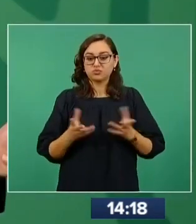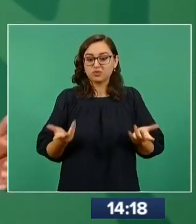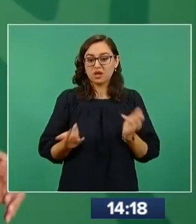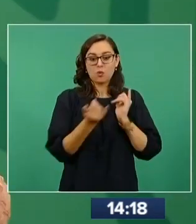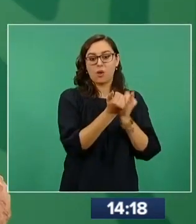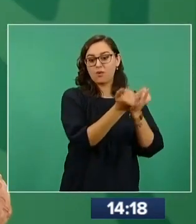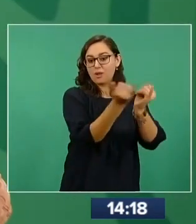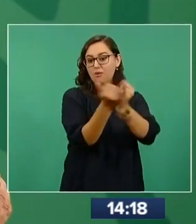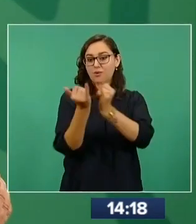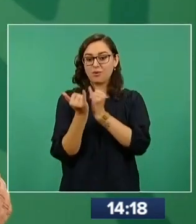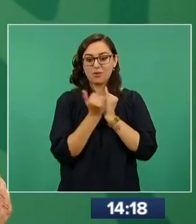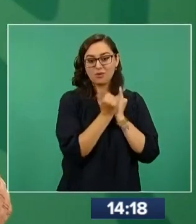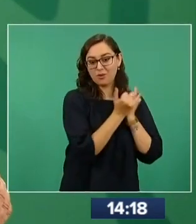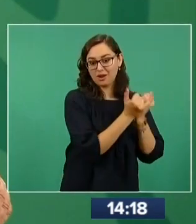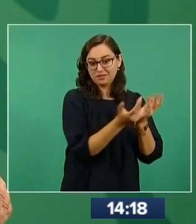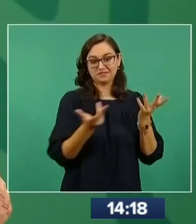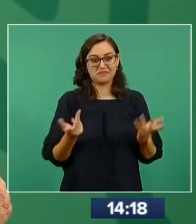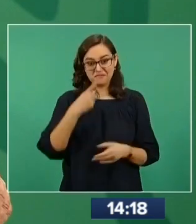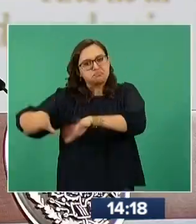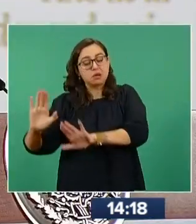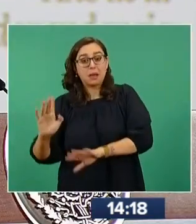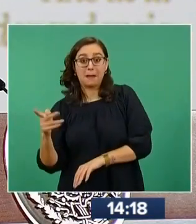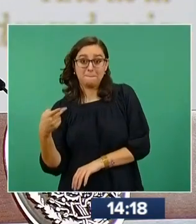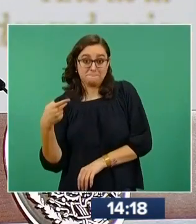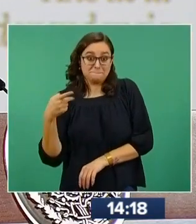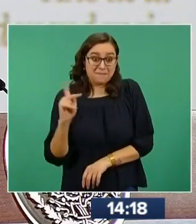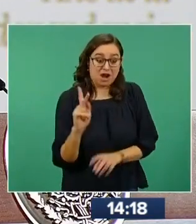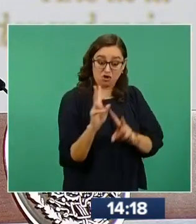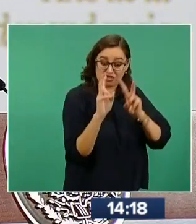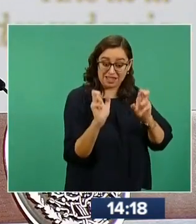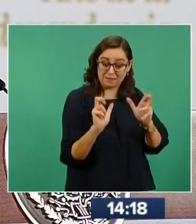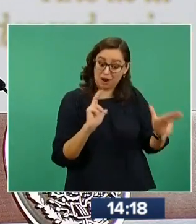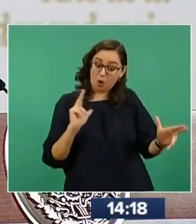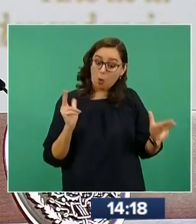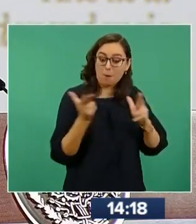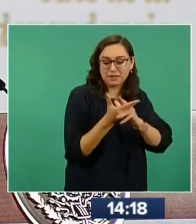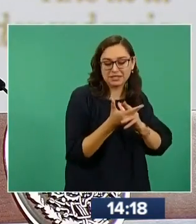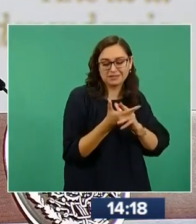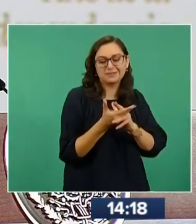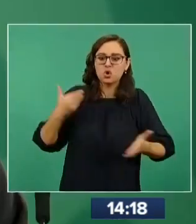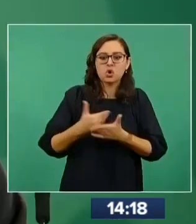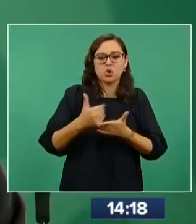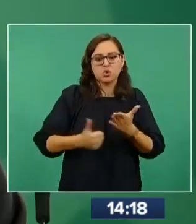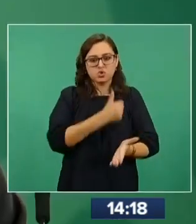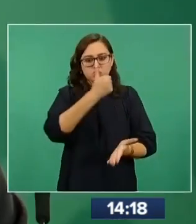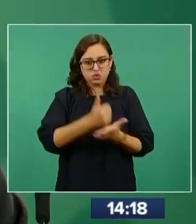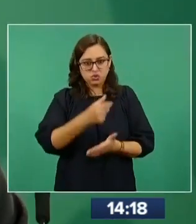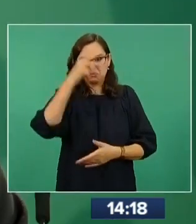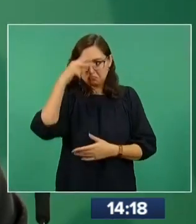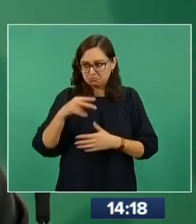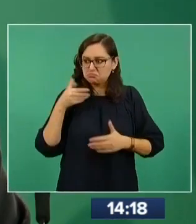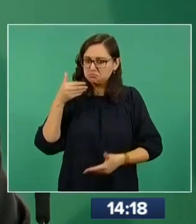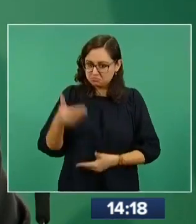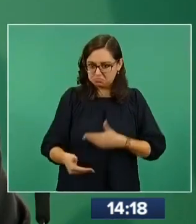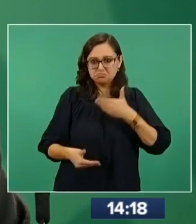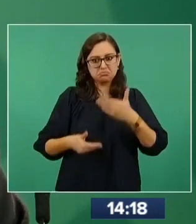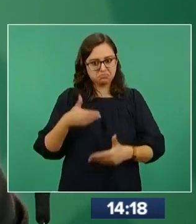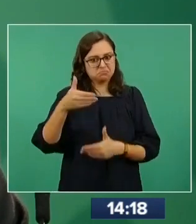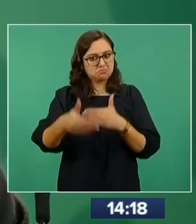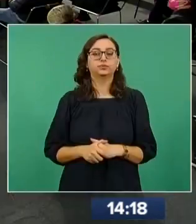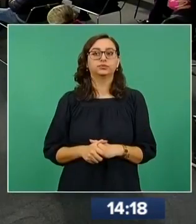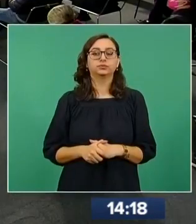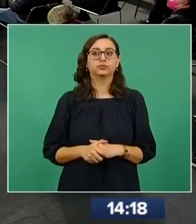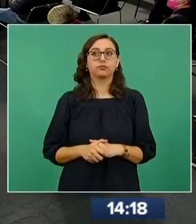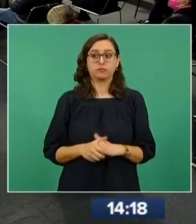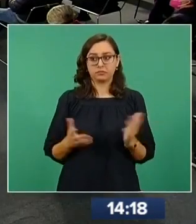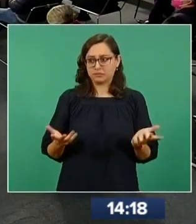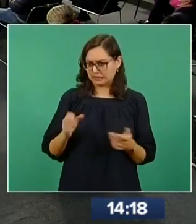un ranking en el que México aparece como la quinta nación más corrupta de todo el mundo. Aquí le presentábamos los datos. El mandatario señaló que